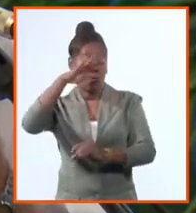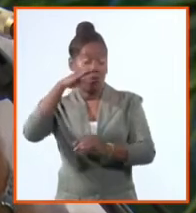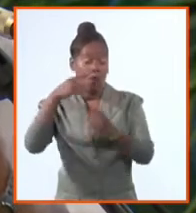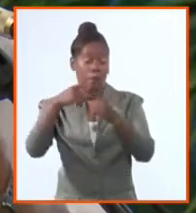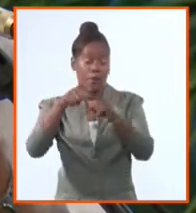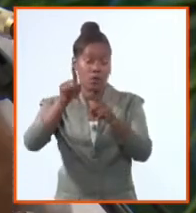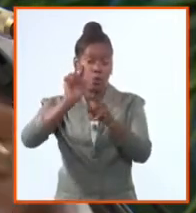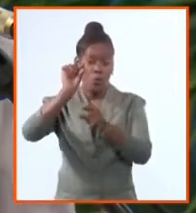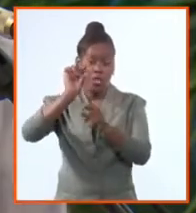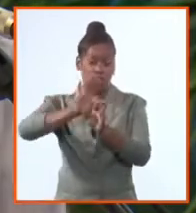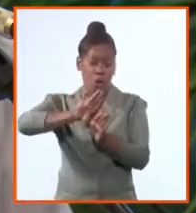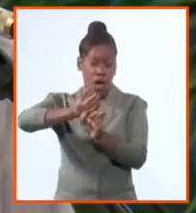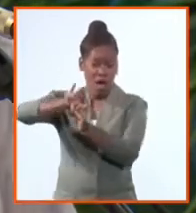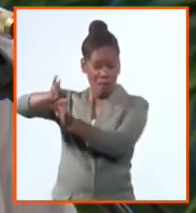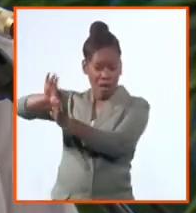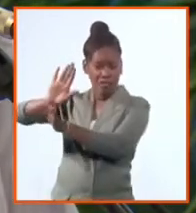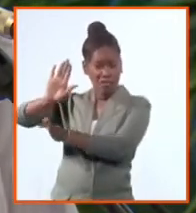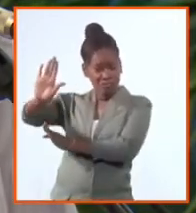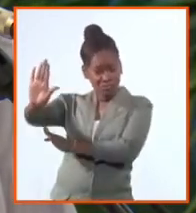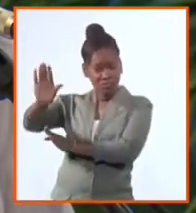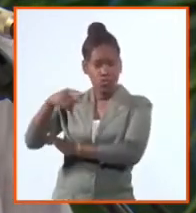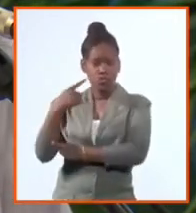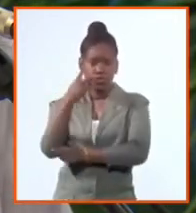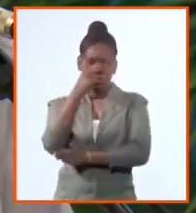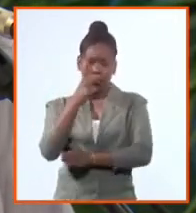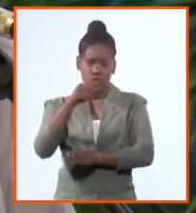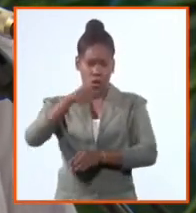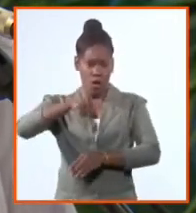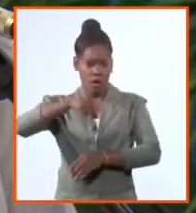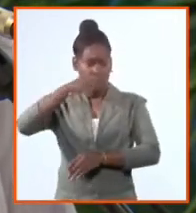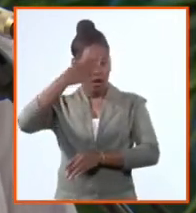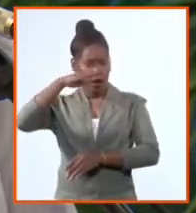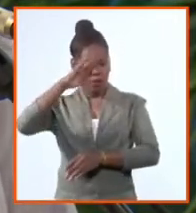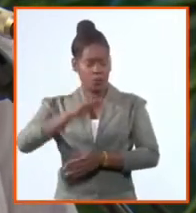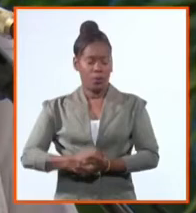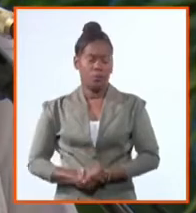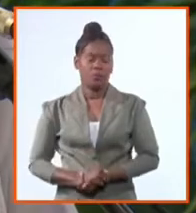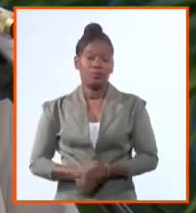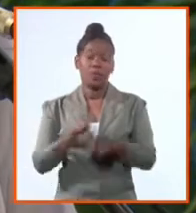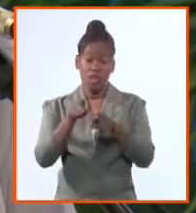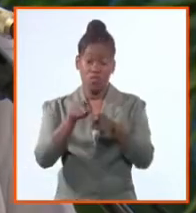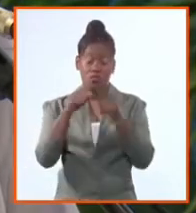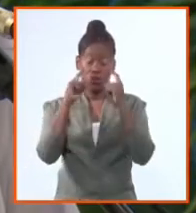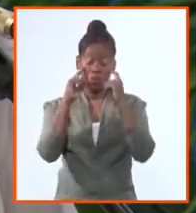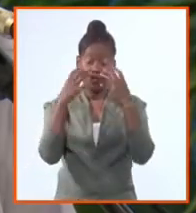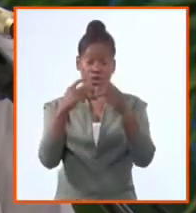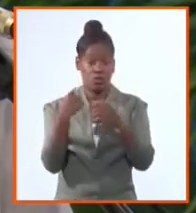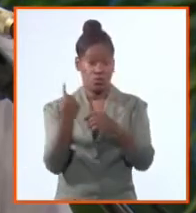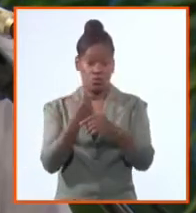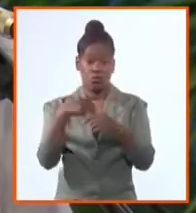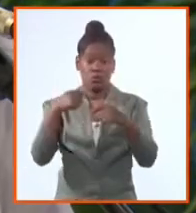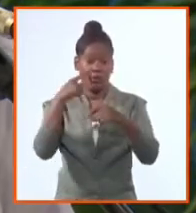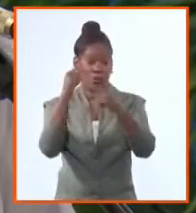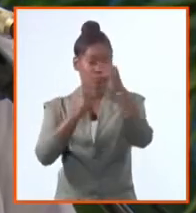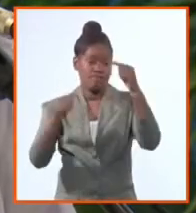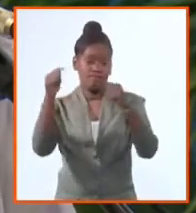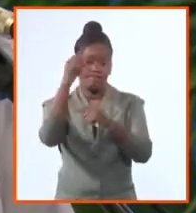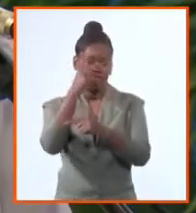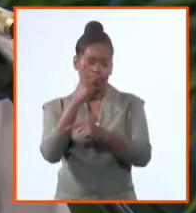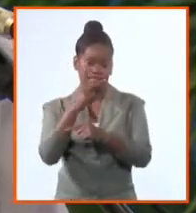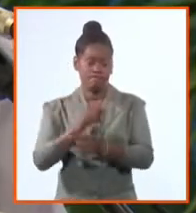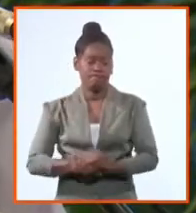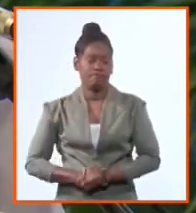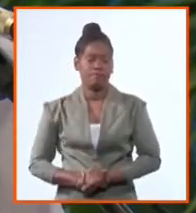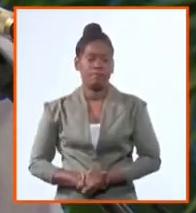referirme. Ahora, hay un segundo tema que yo creo que tenemos que prestarle también atención de manera como yo lo